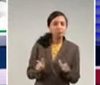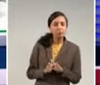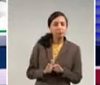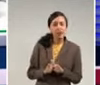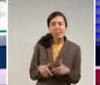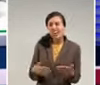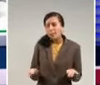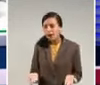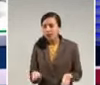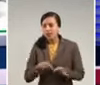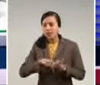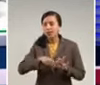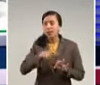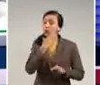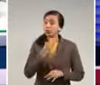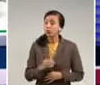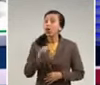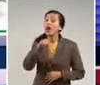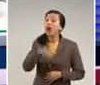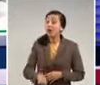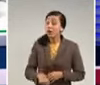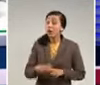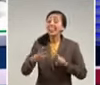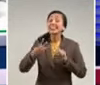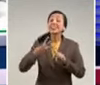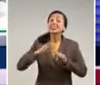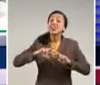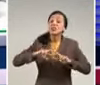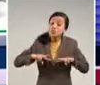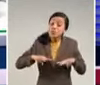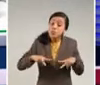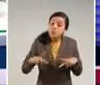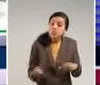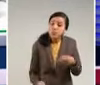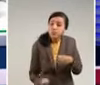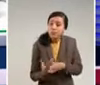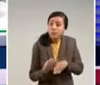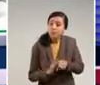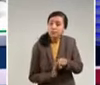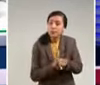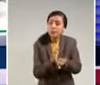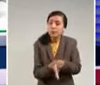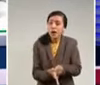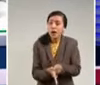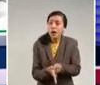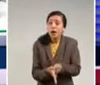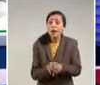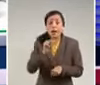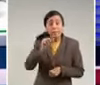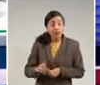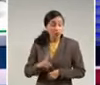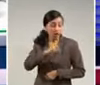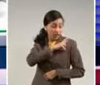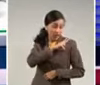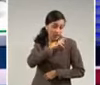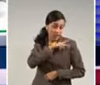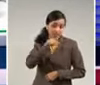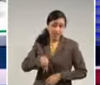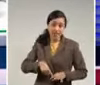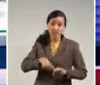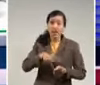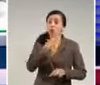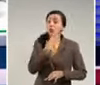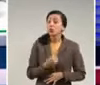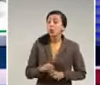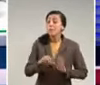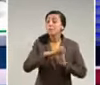la Isla de la Juventud enfrenta ahora un tercer rebrote de COVID-19 que ha obligado a sus autoridades sanitarias a adoptar un grupo